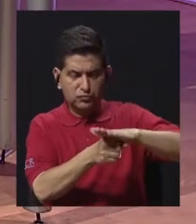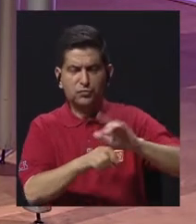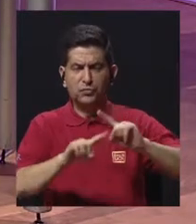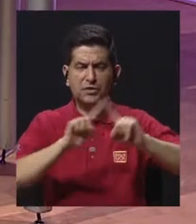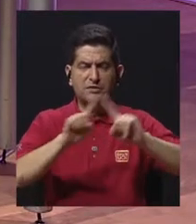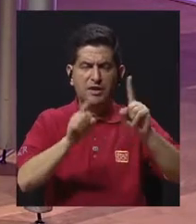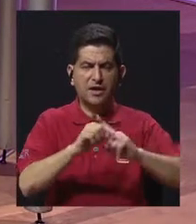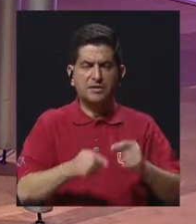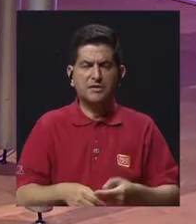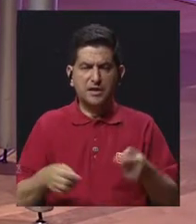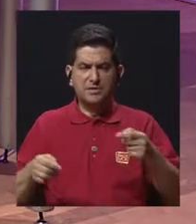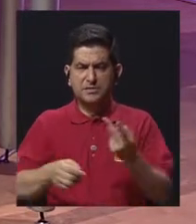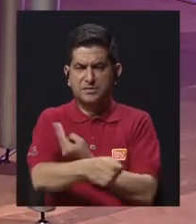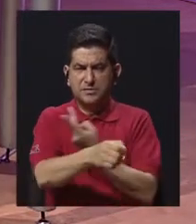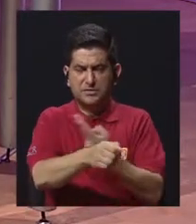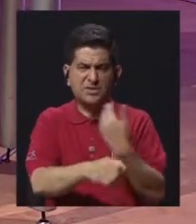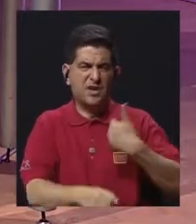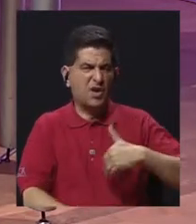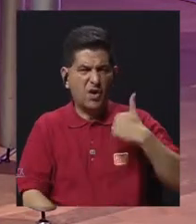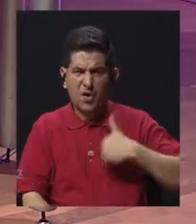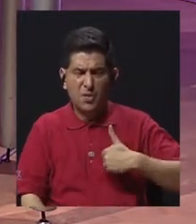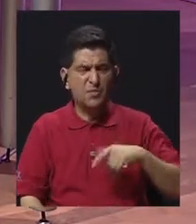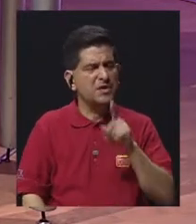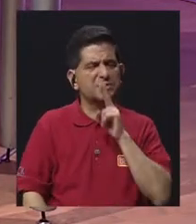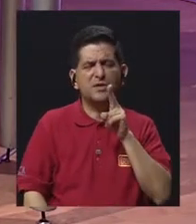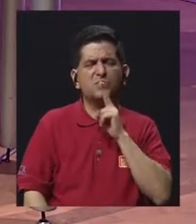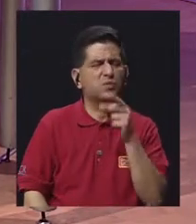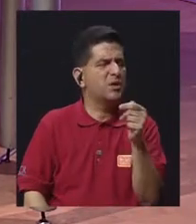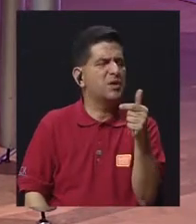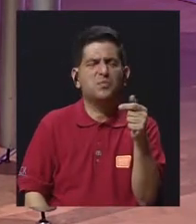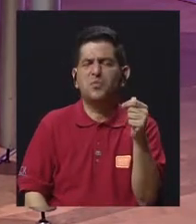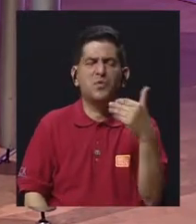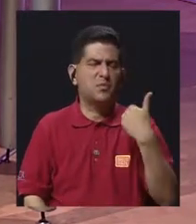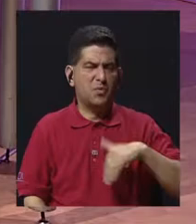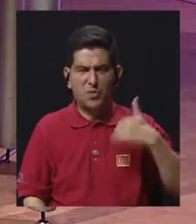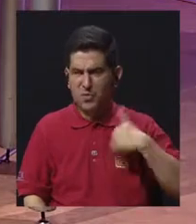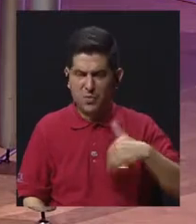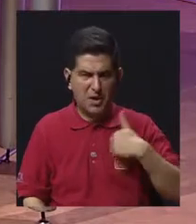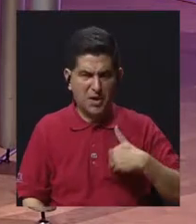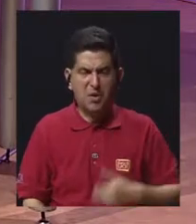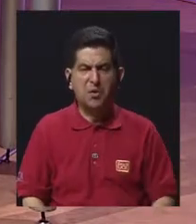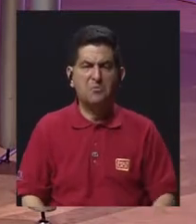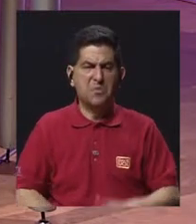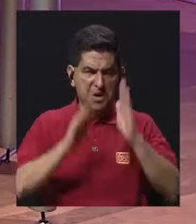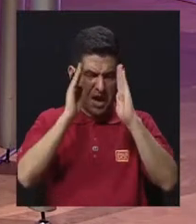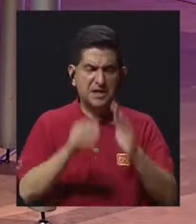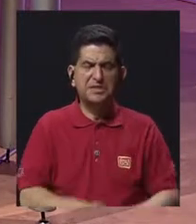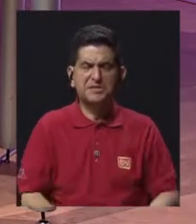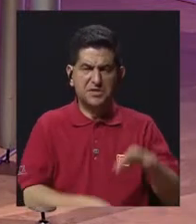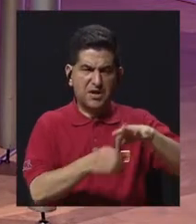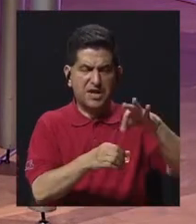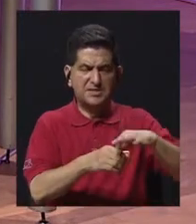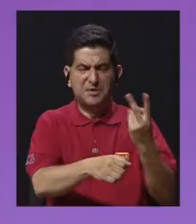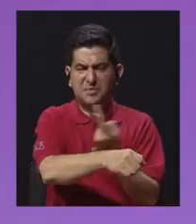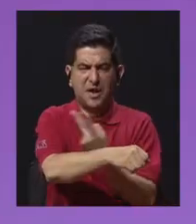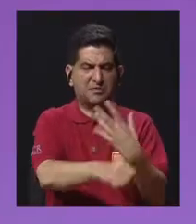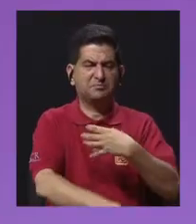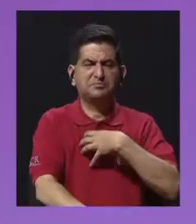hortalizas, porque los hombres son muy pocos, en Honduras es muy poco el hombre que se dedica a sembrar sus hortalizas.